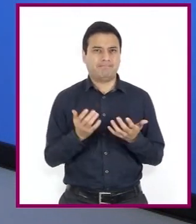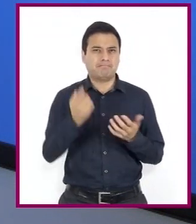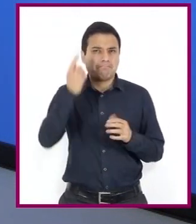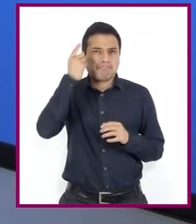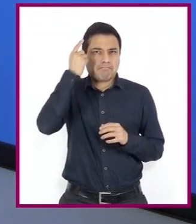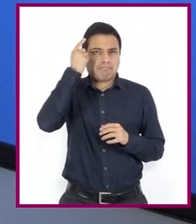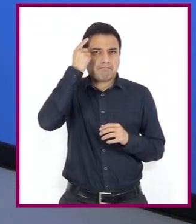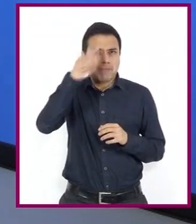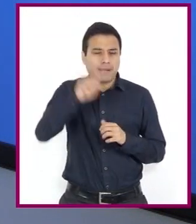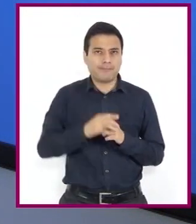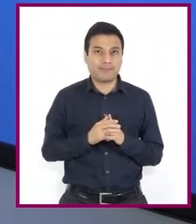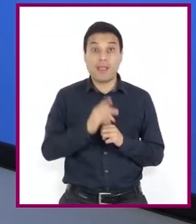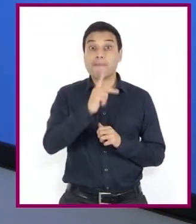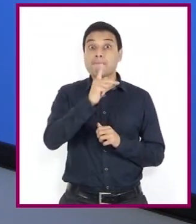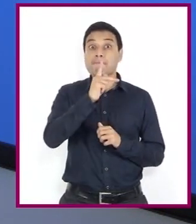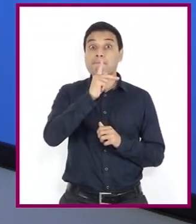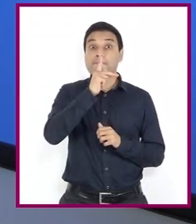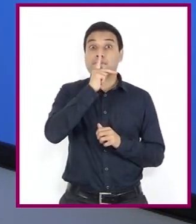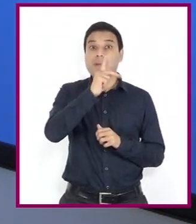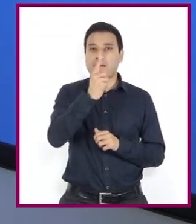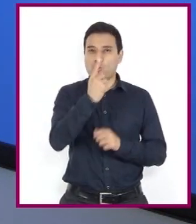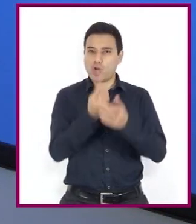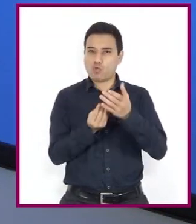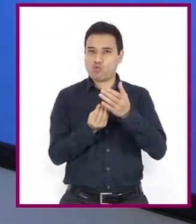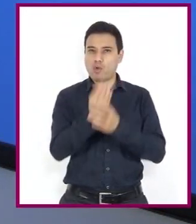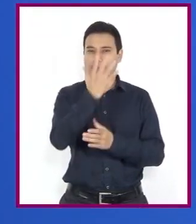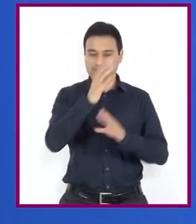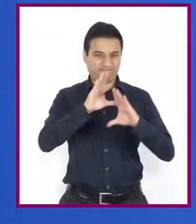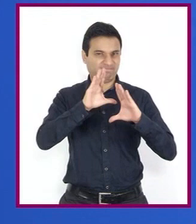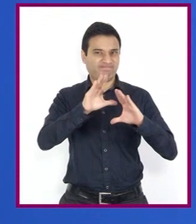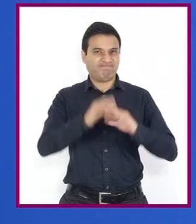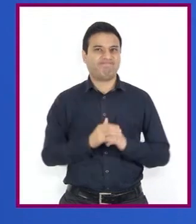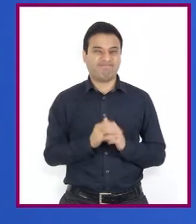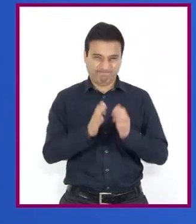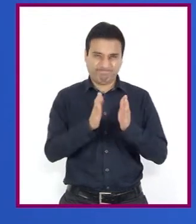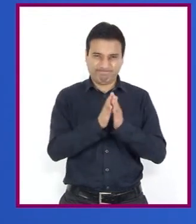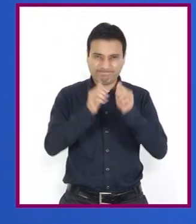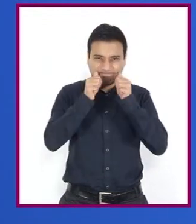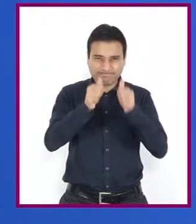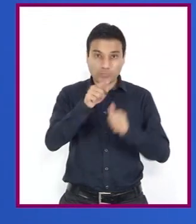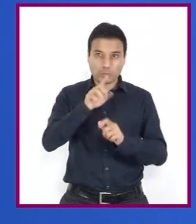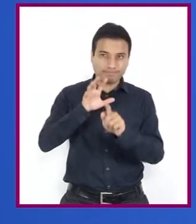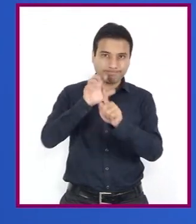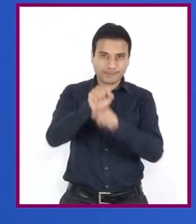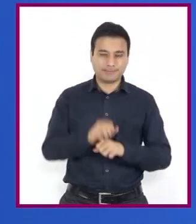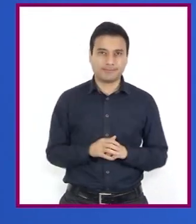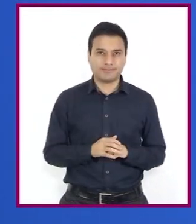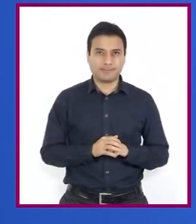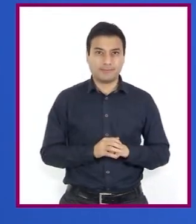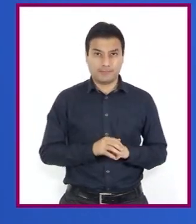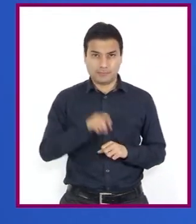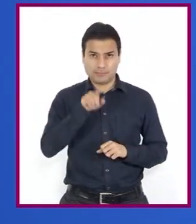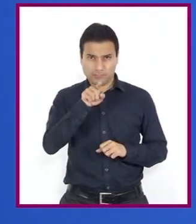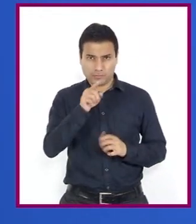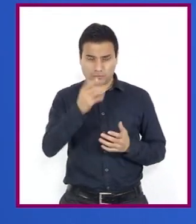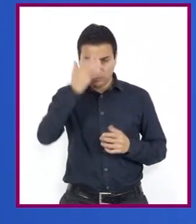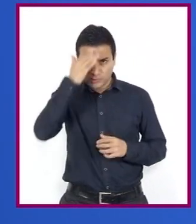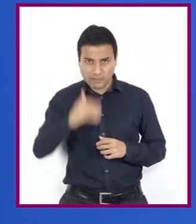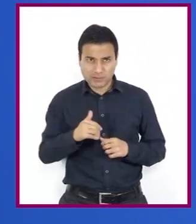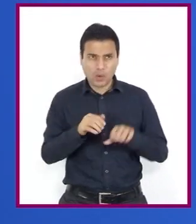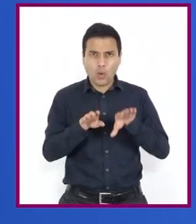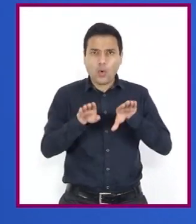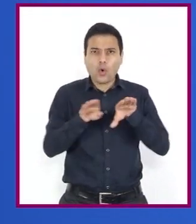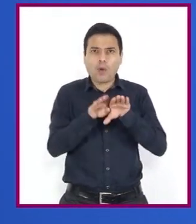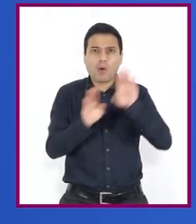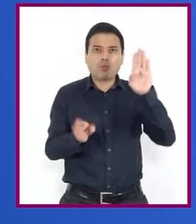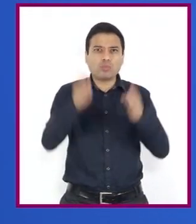identificar el concepto que integrará su abecedario biológico. ¿Se han preguntado cómo es que sabemos acerca del mundo que